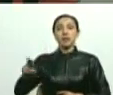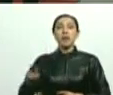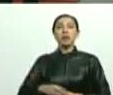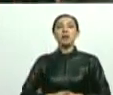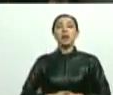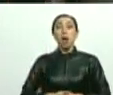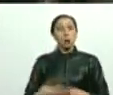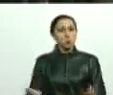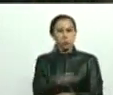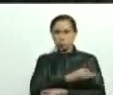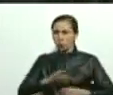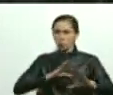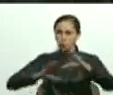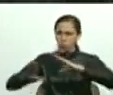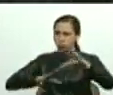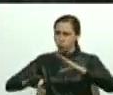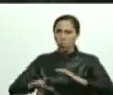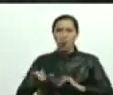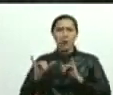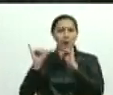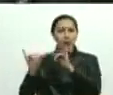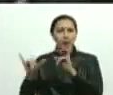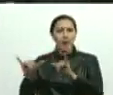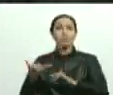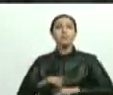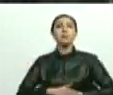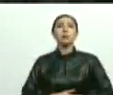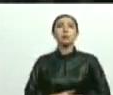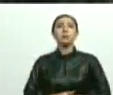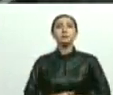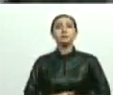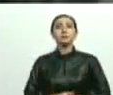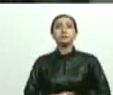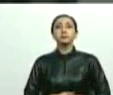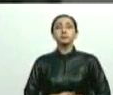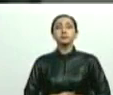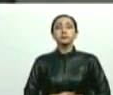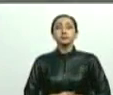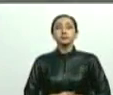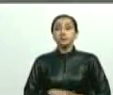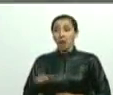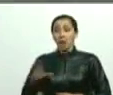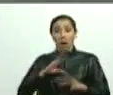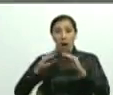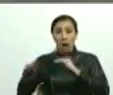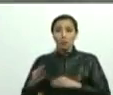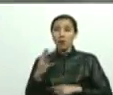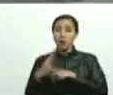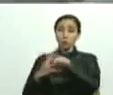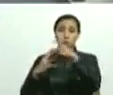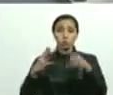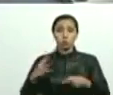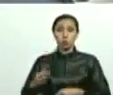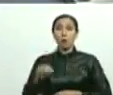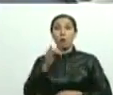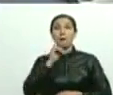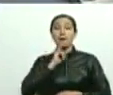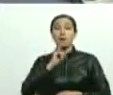pues estuvimos hablando con él. Él habla 4 lenguas nativas de